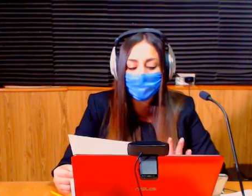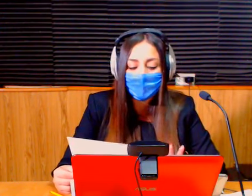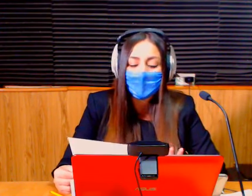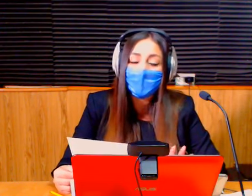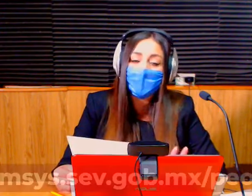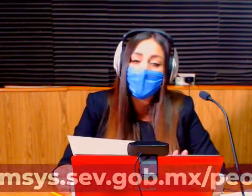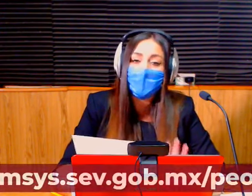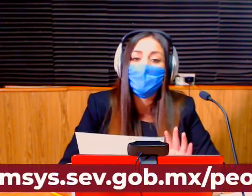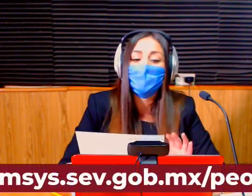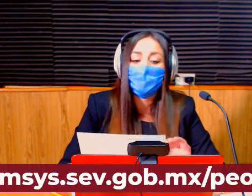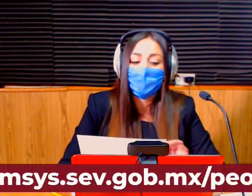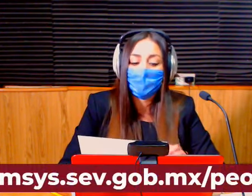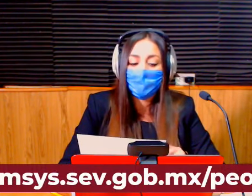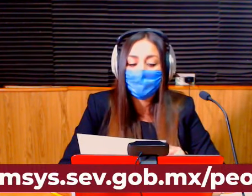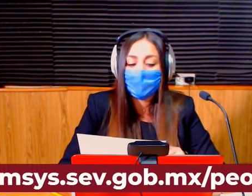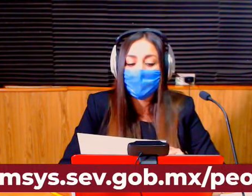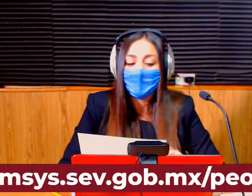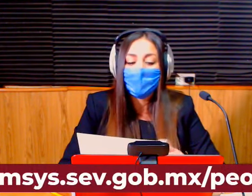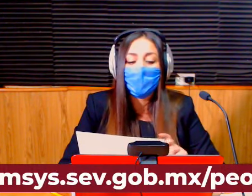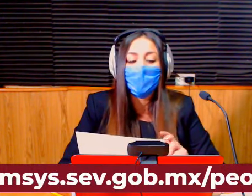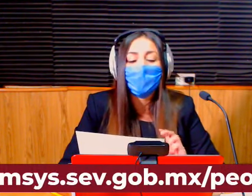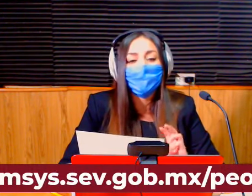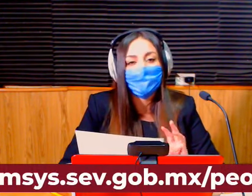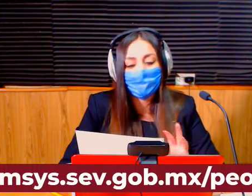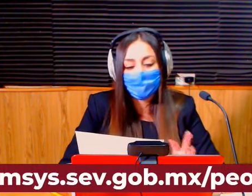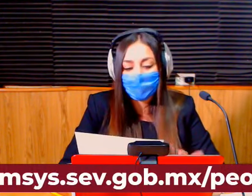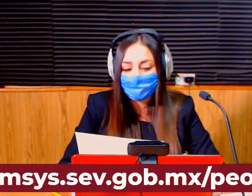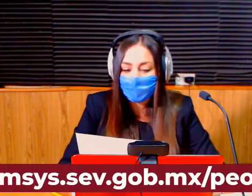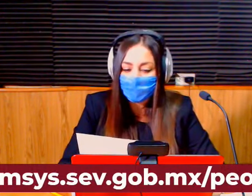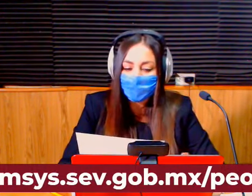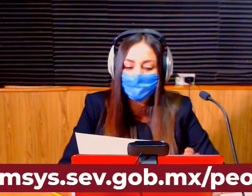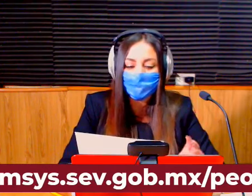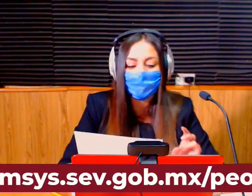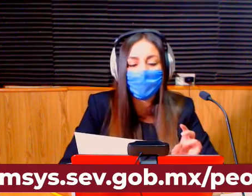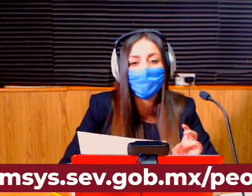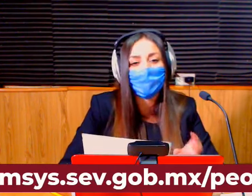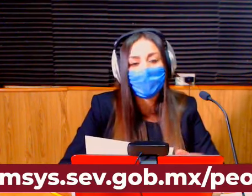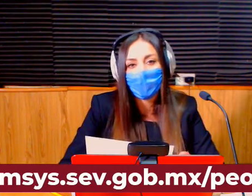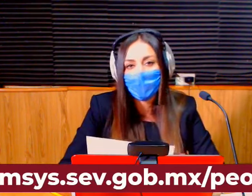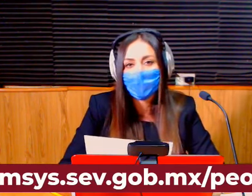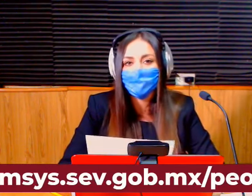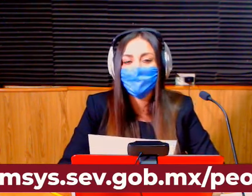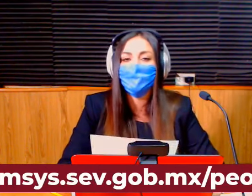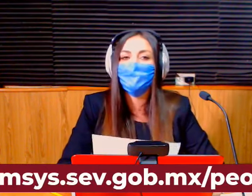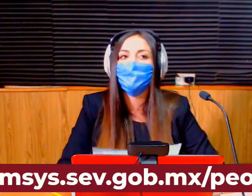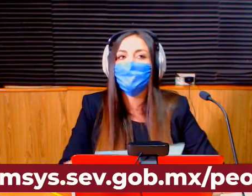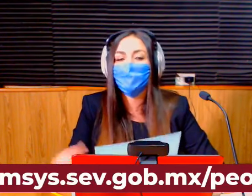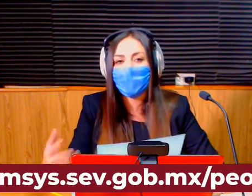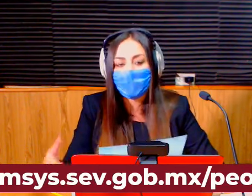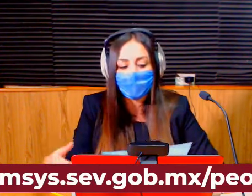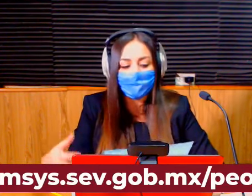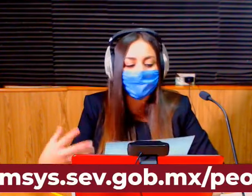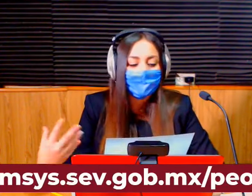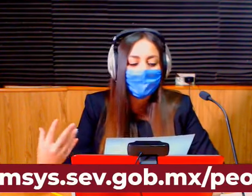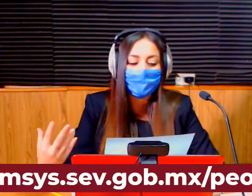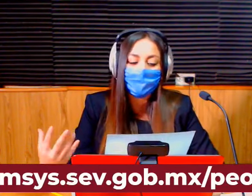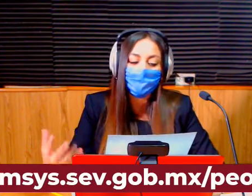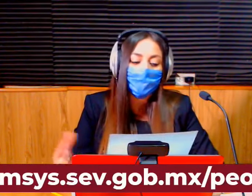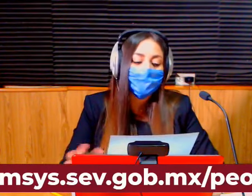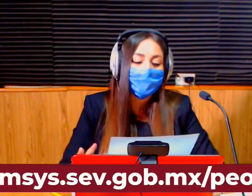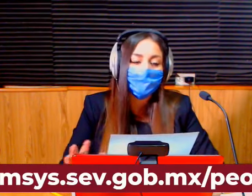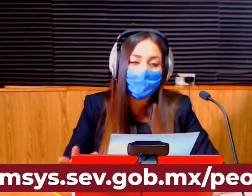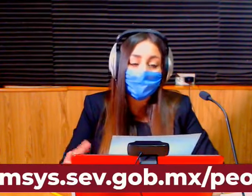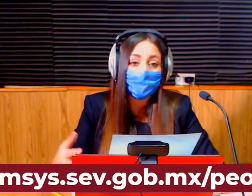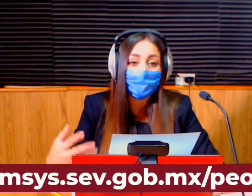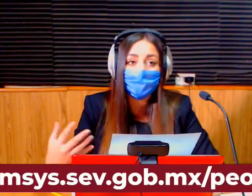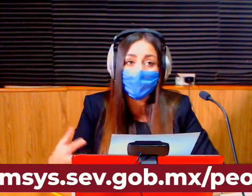semsis.sep.gob.mx/POE, y ahí van a poder conocer la geolocalización de planteles, agenda de convocatoria, reseñas institucionales, todos